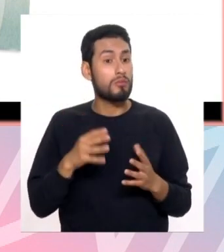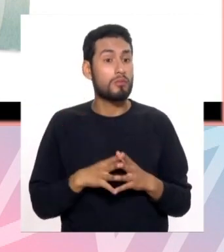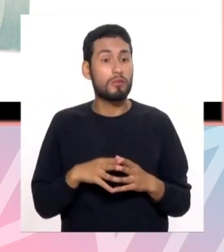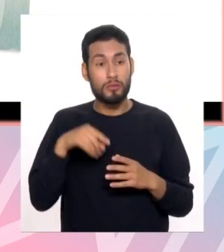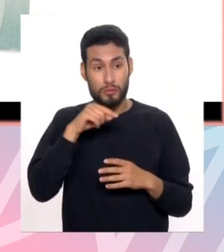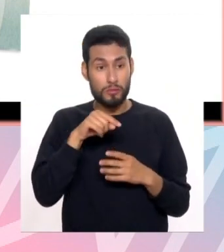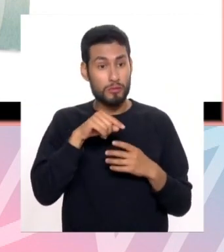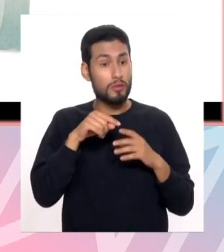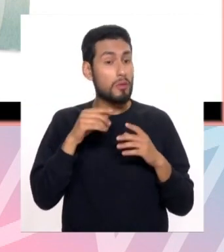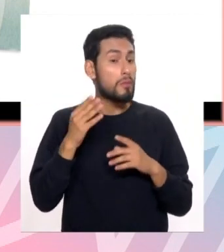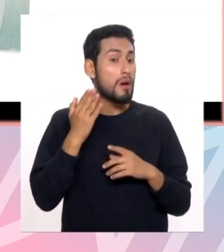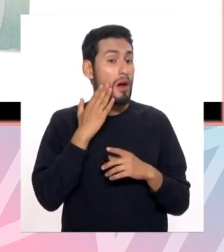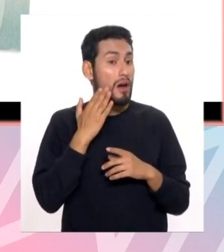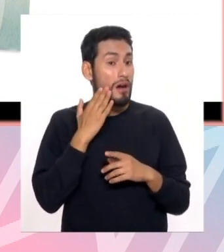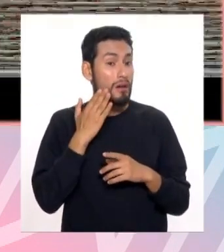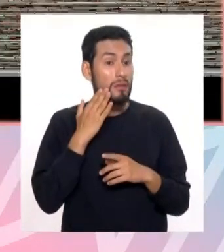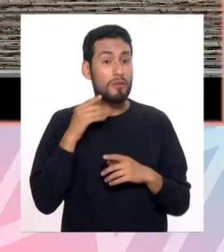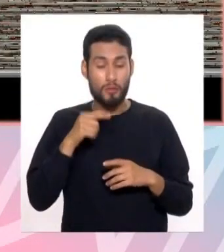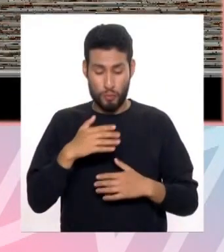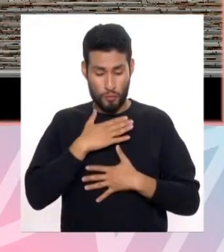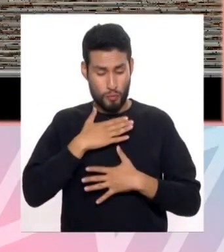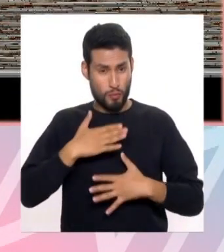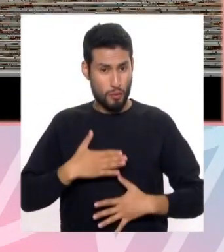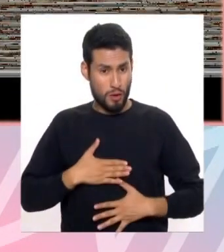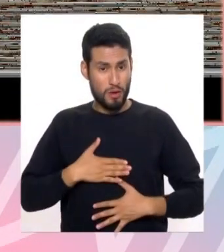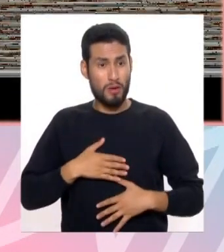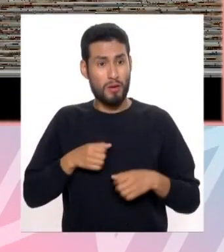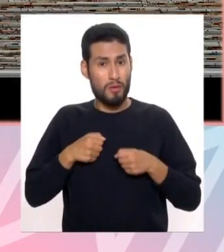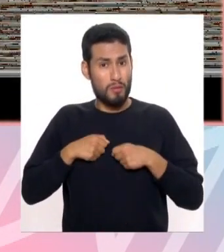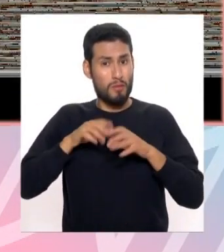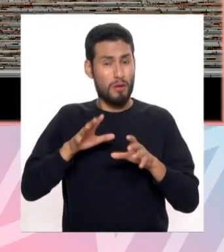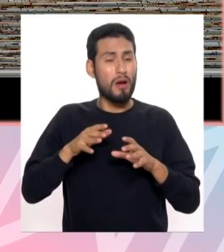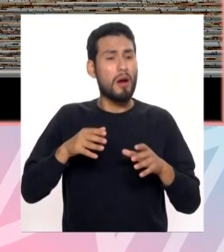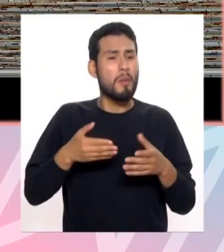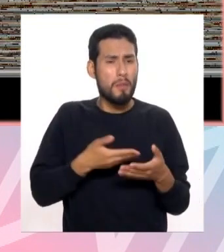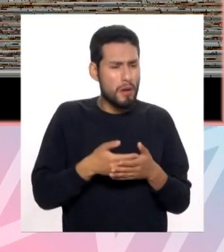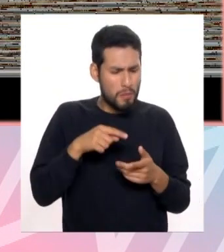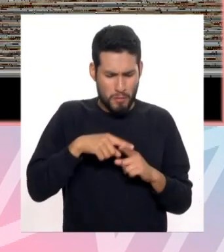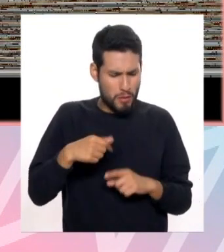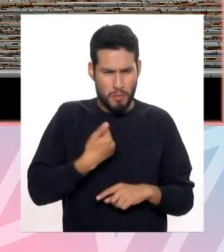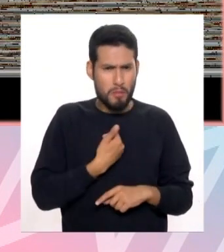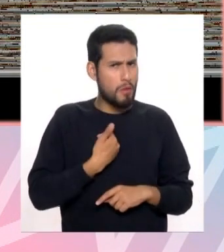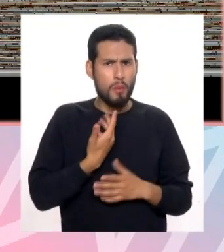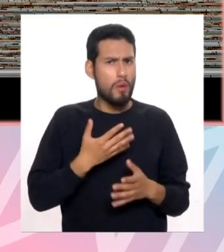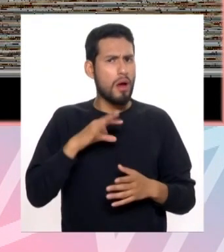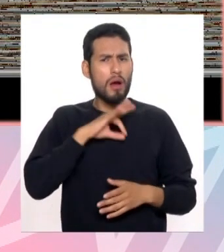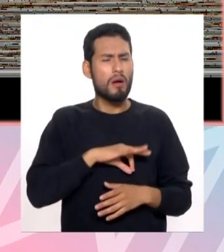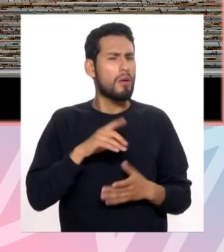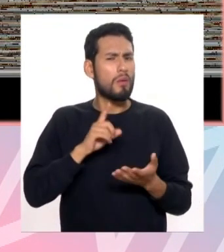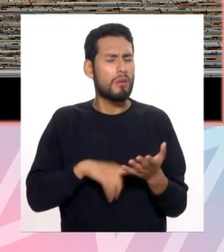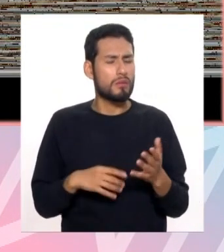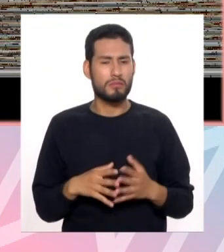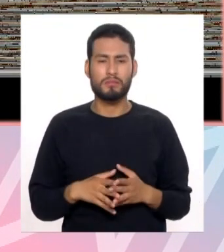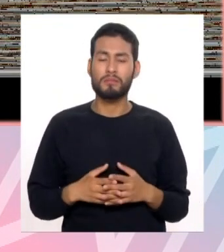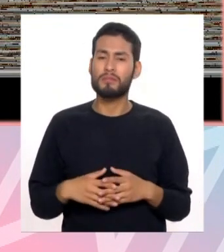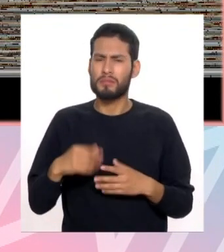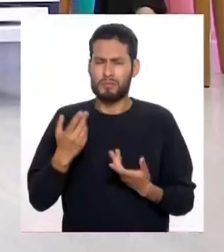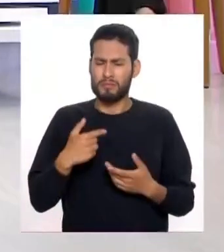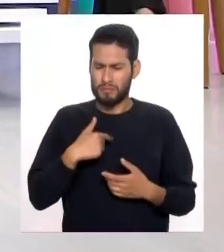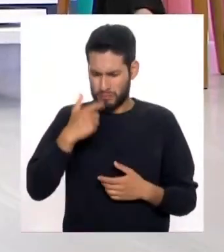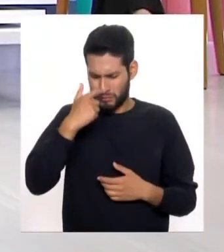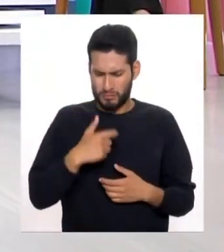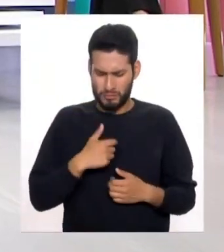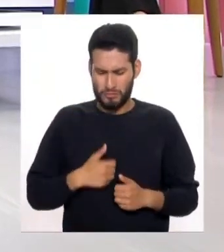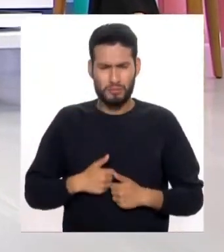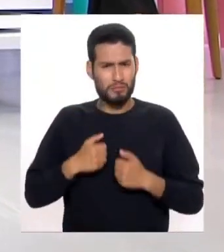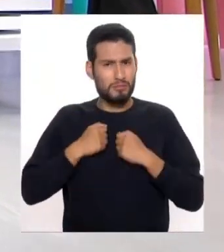prácticos, la mamá está sacrificando su cuerpo por el bebé sin beneficio alguno para ella. O sea, ¿qué paciente puede ser capaz de hacer